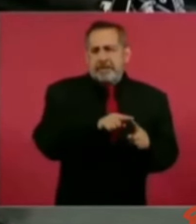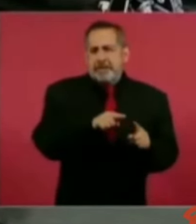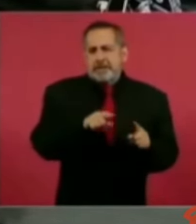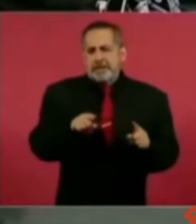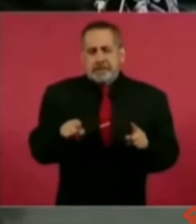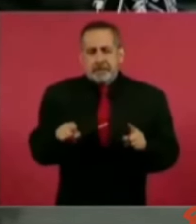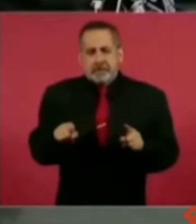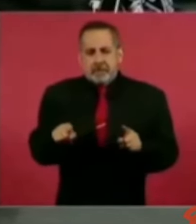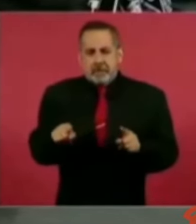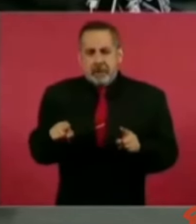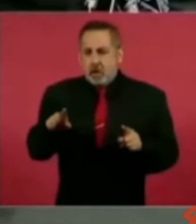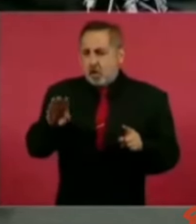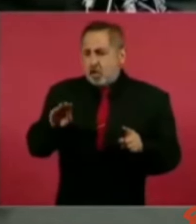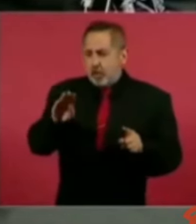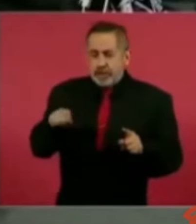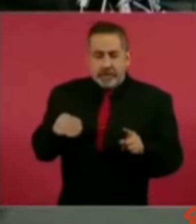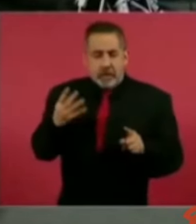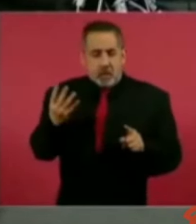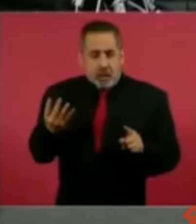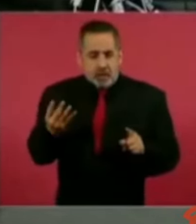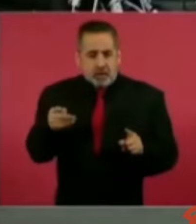Y en el 94